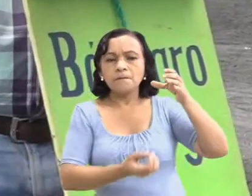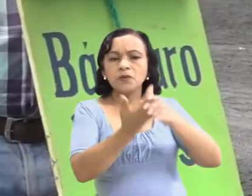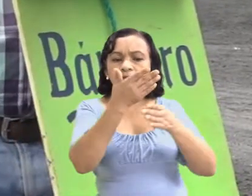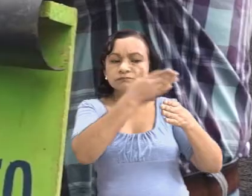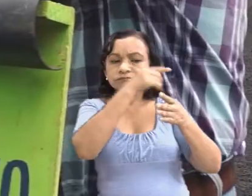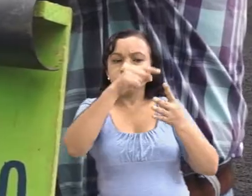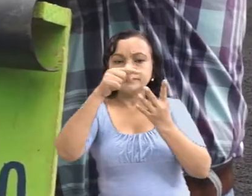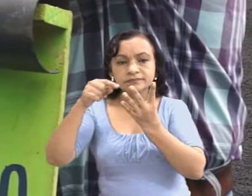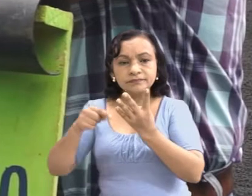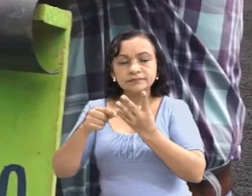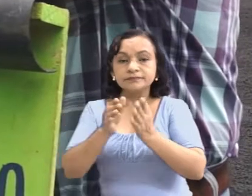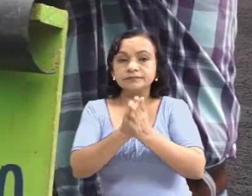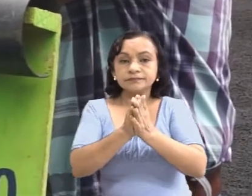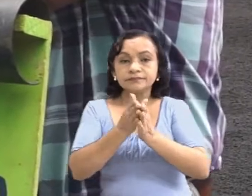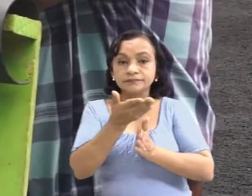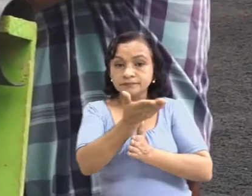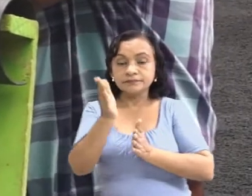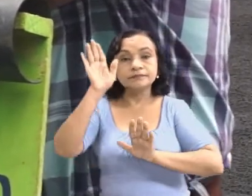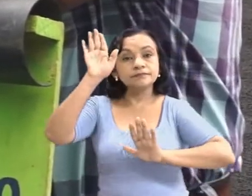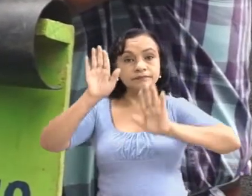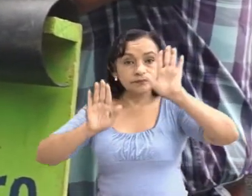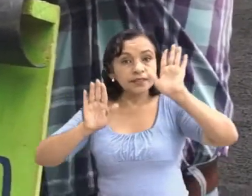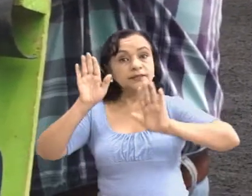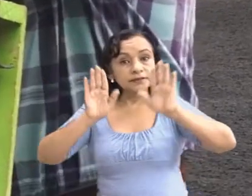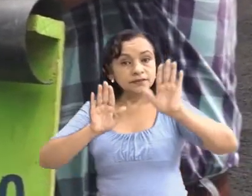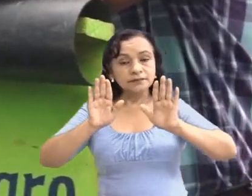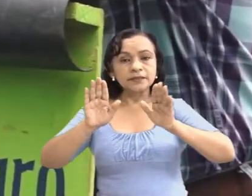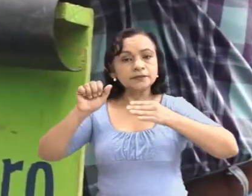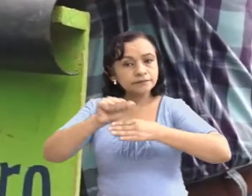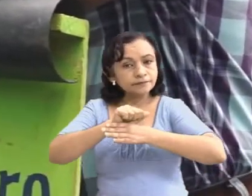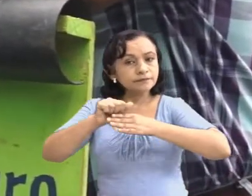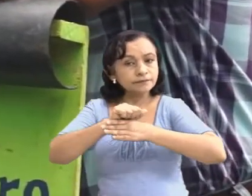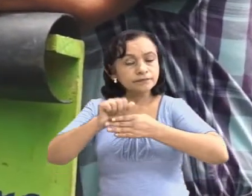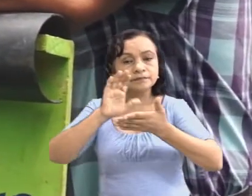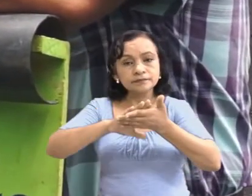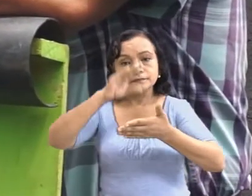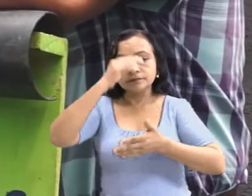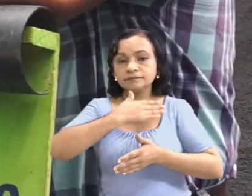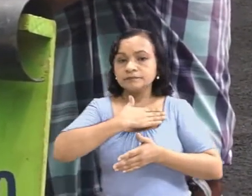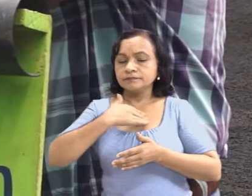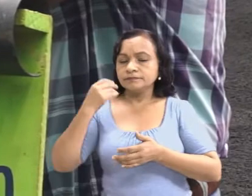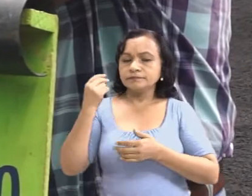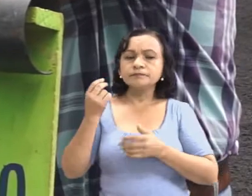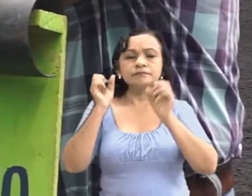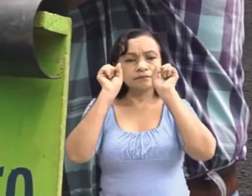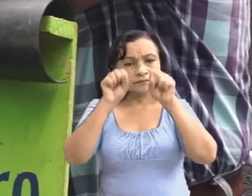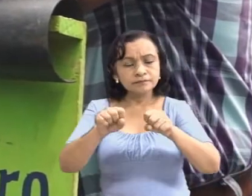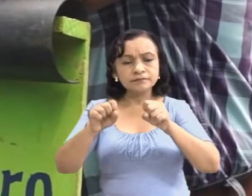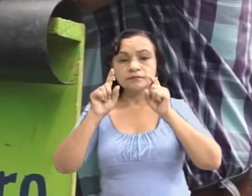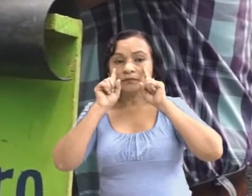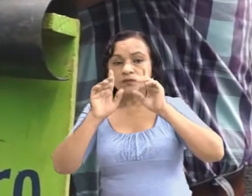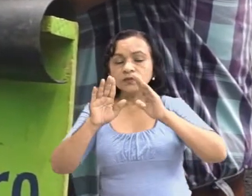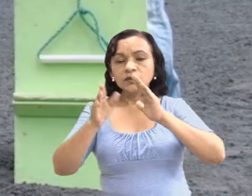Y el llamado es que participemos porque en la medida en que estamos mejor preparados y con mayores conocimientos, en esa medida vamos